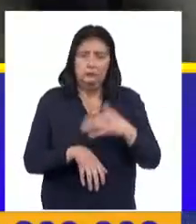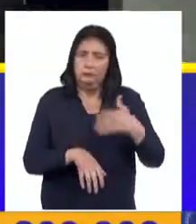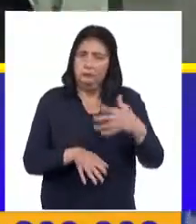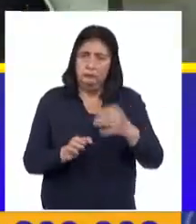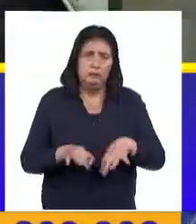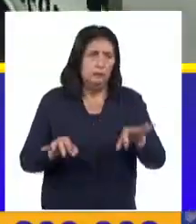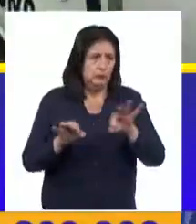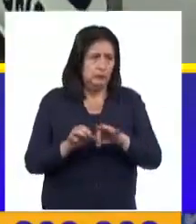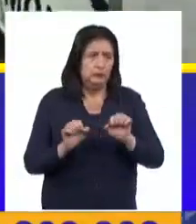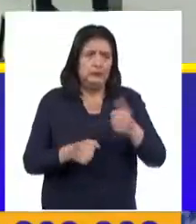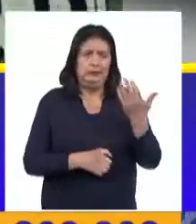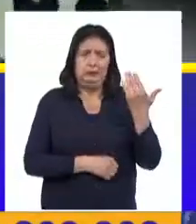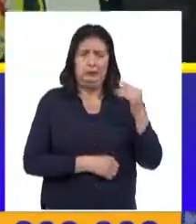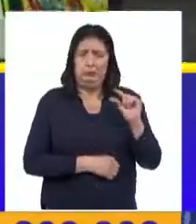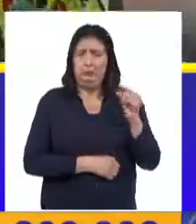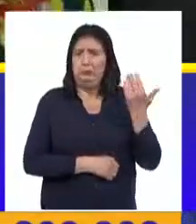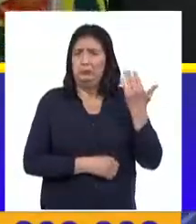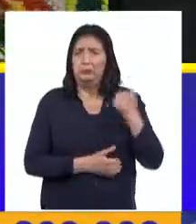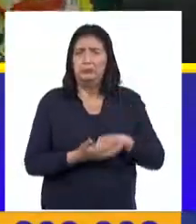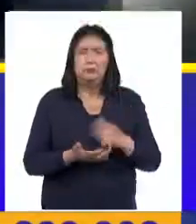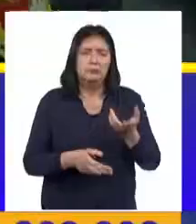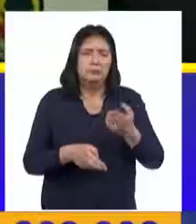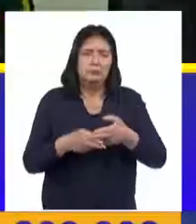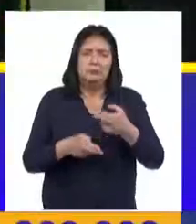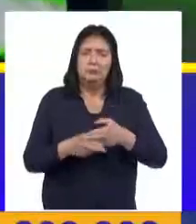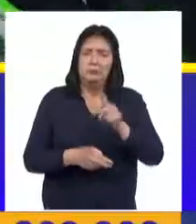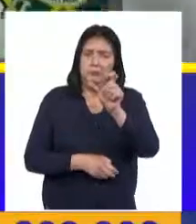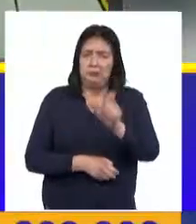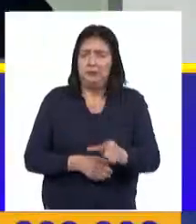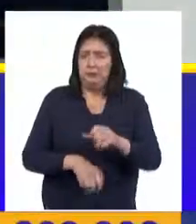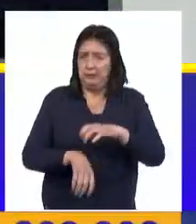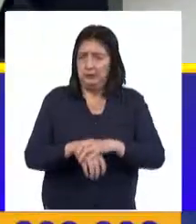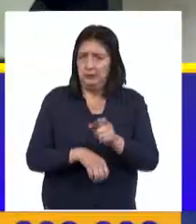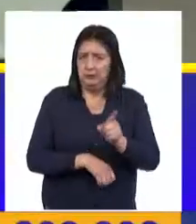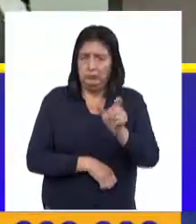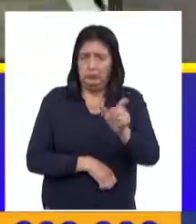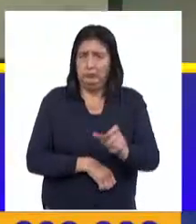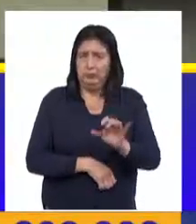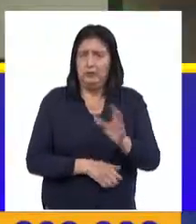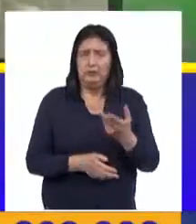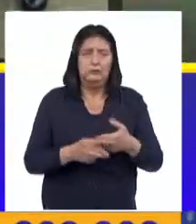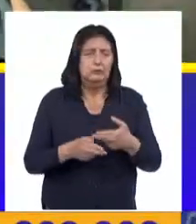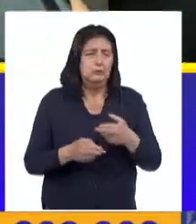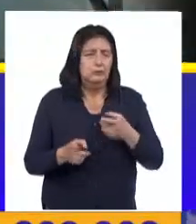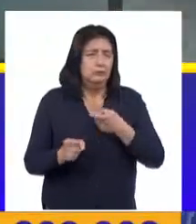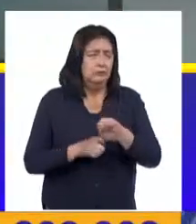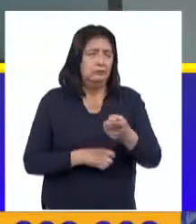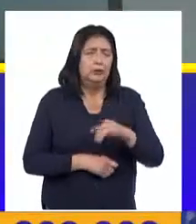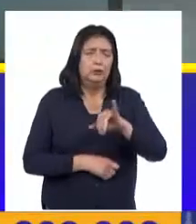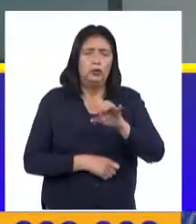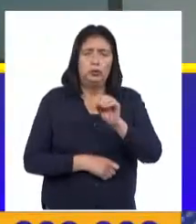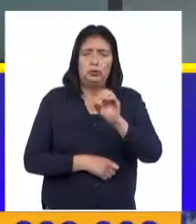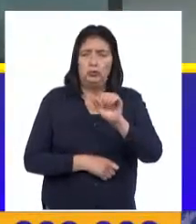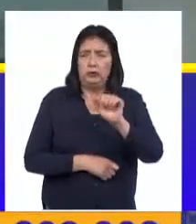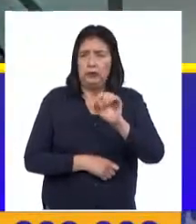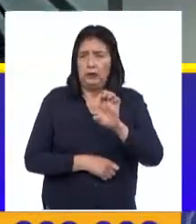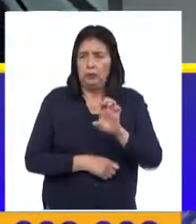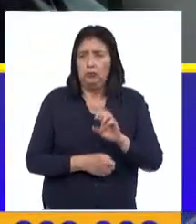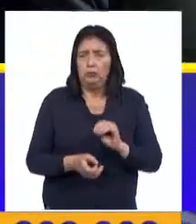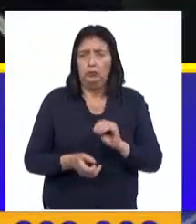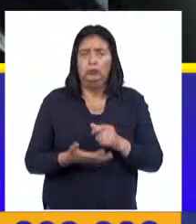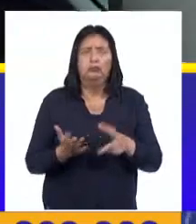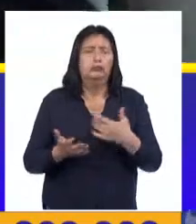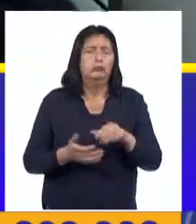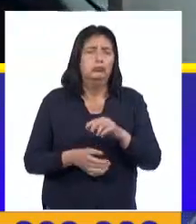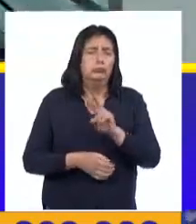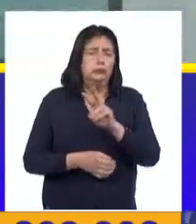importante que se ha producido hace instantes. El nombre de uno de los detenidos y uno de los delincuentes heridos, Sigrid, es Joao Prieto Salomé, de 29 años,